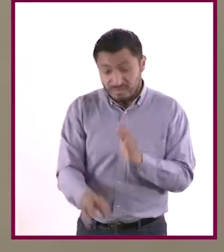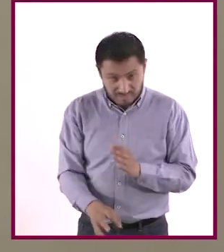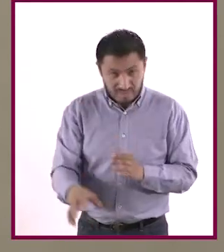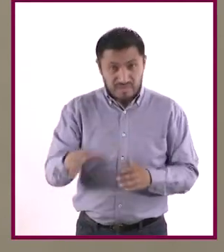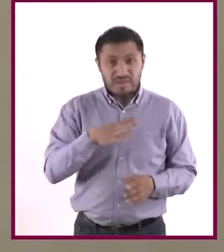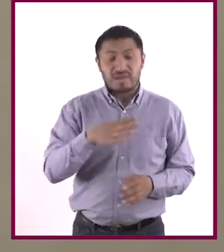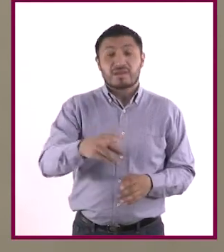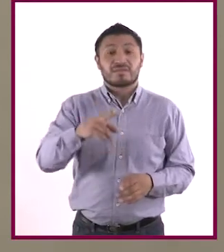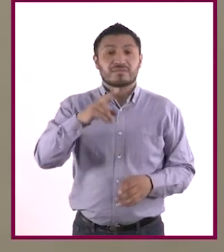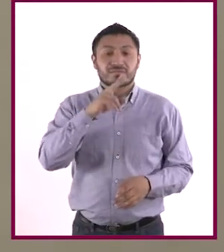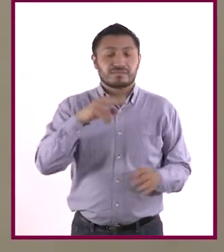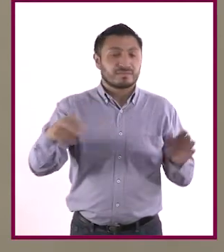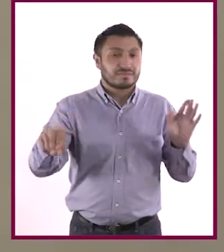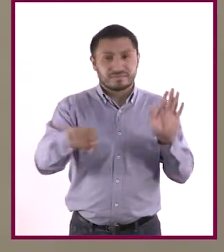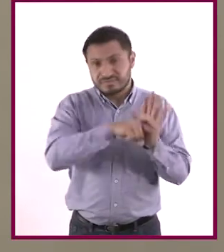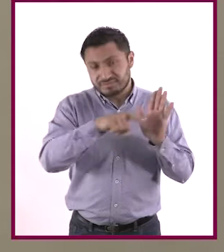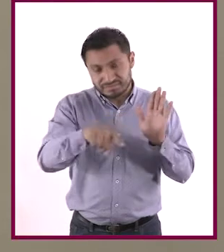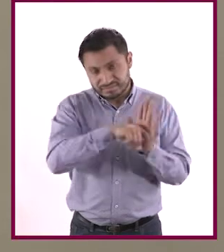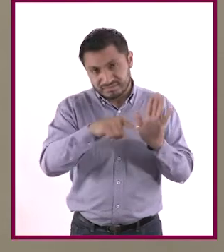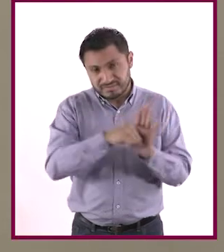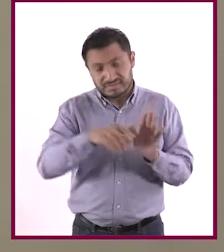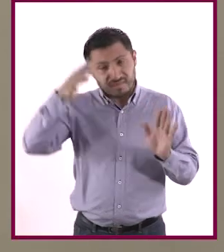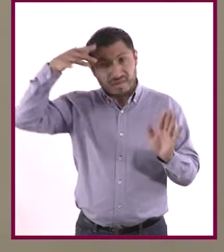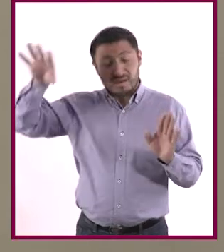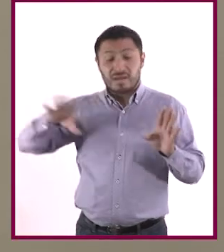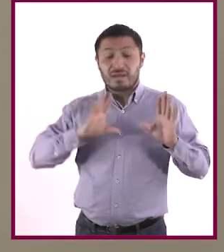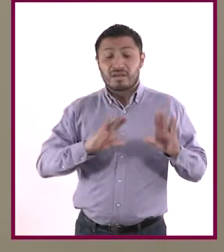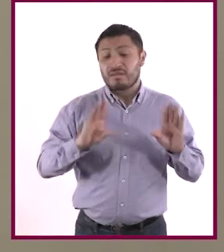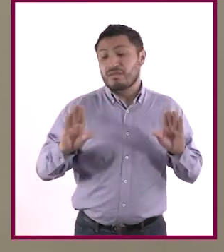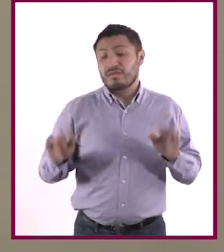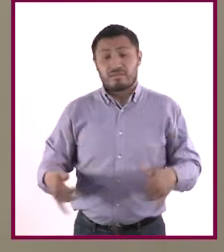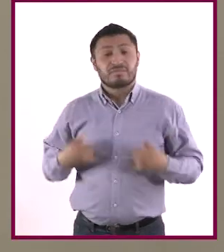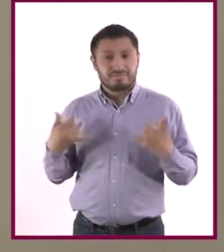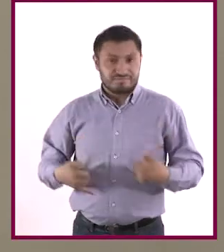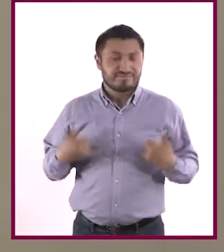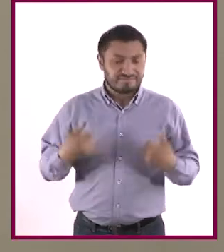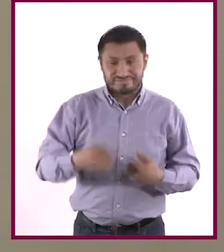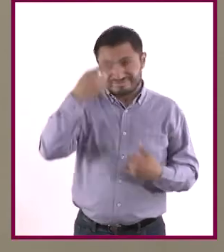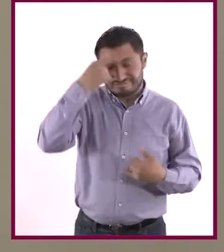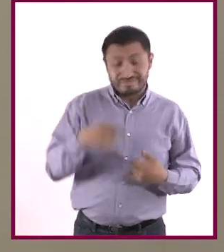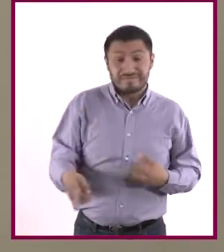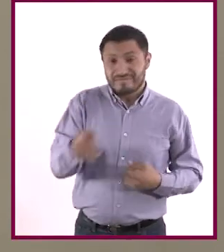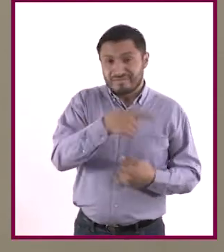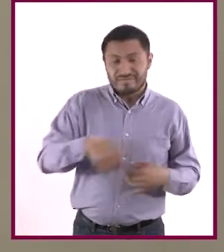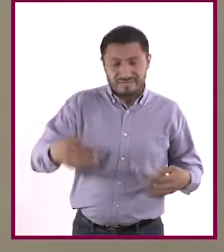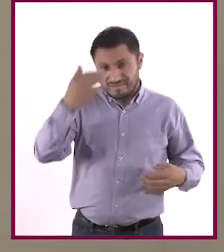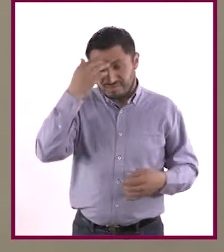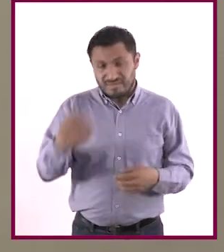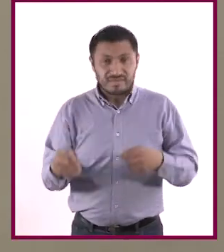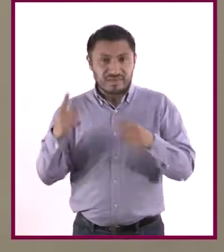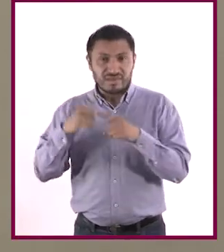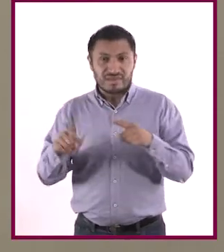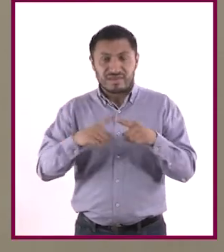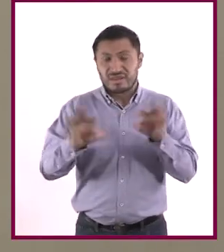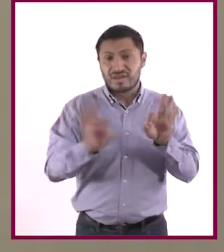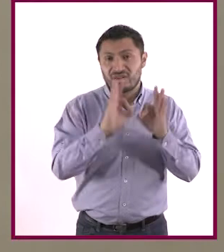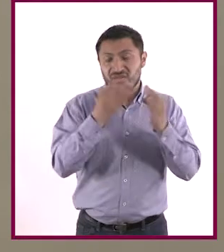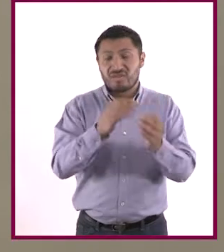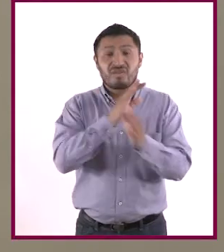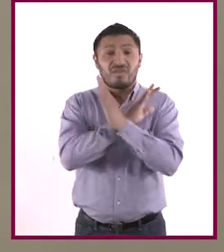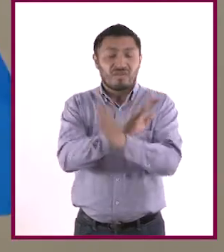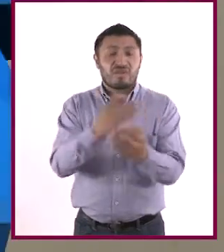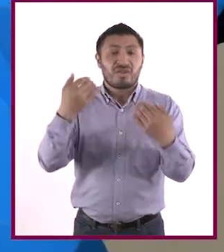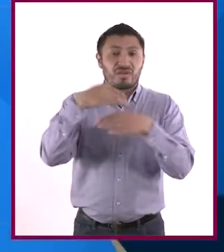la negativa de las y los adultos a educar a las y los adolescentes para que conozcan alternativas preventivas en materia